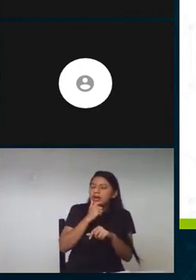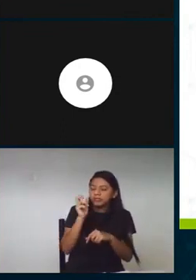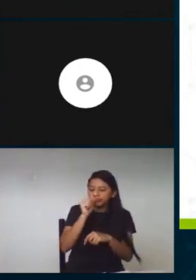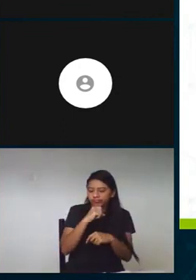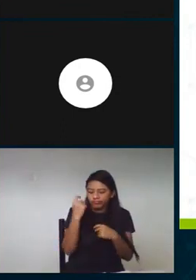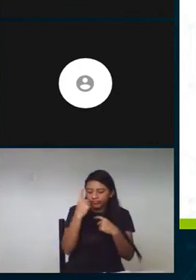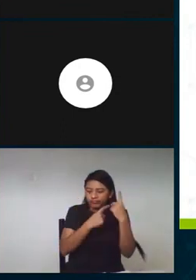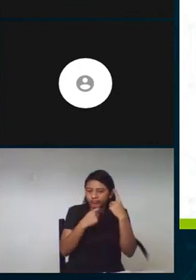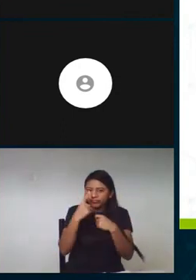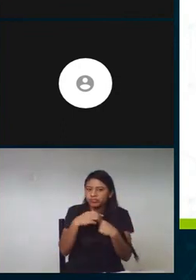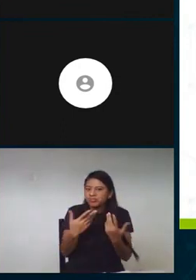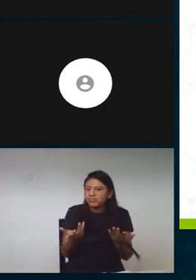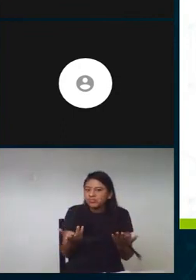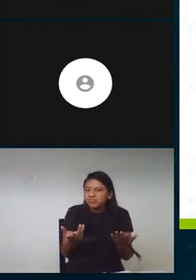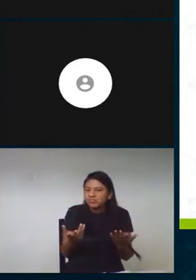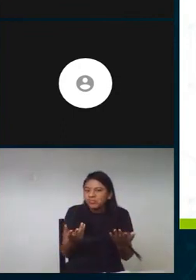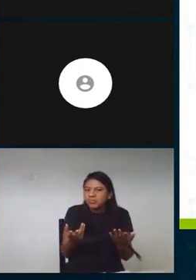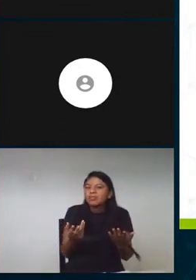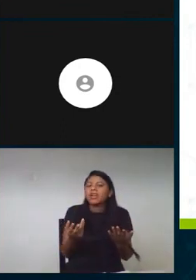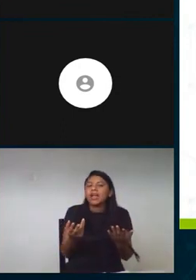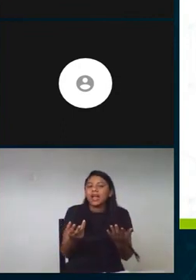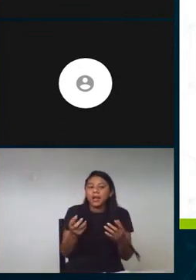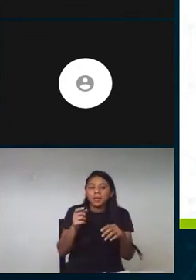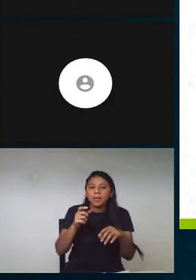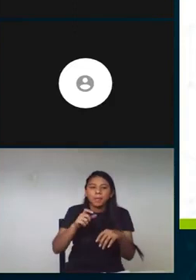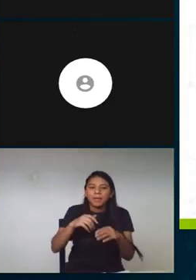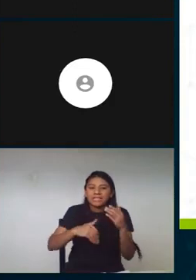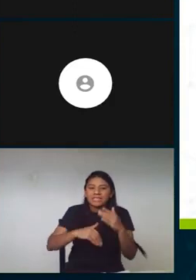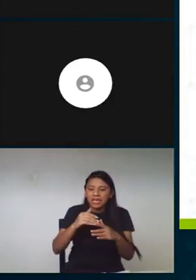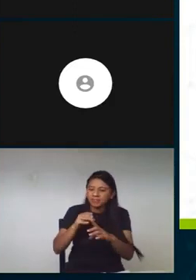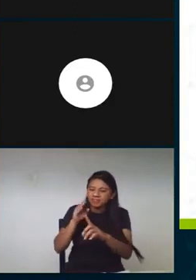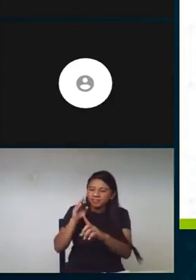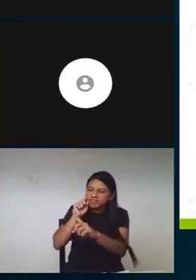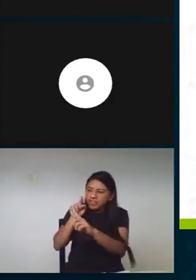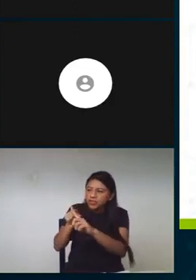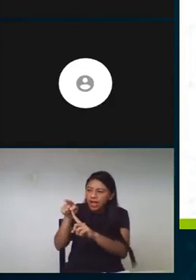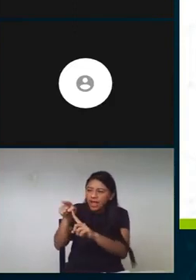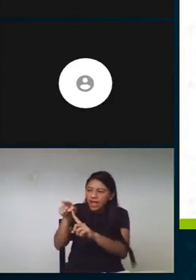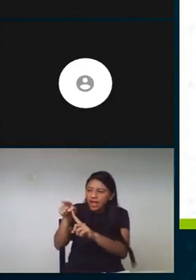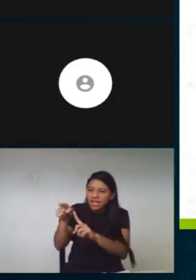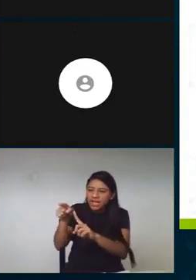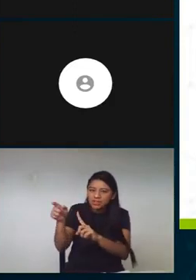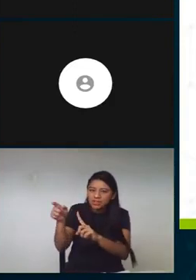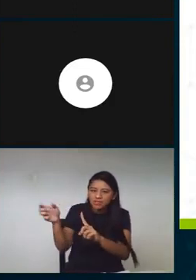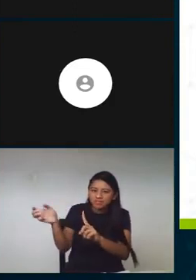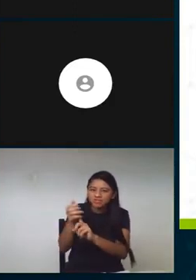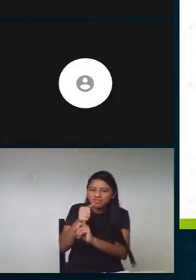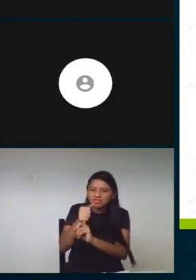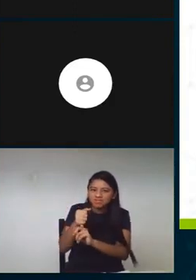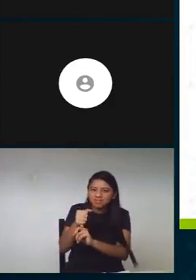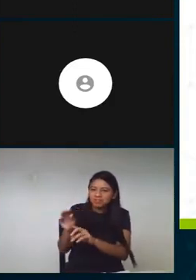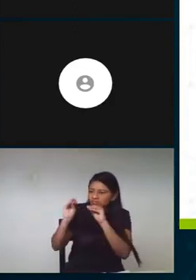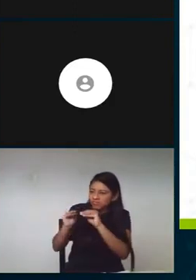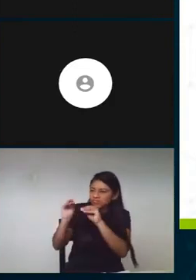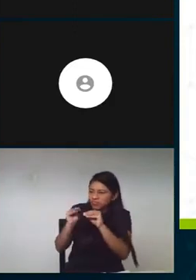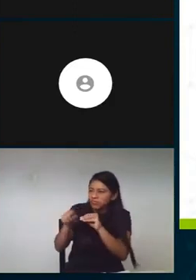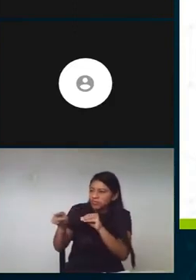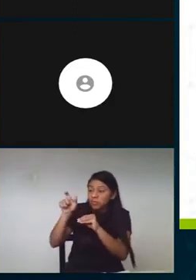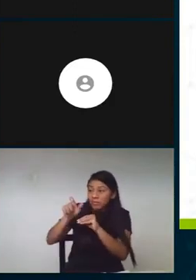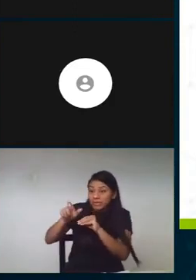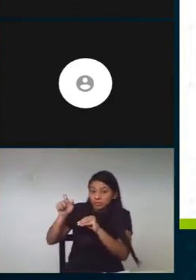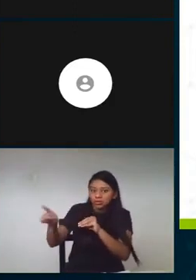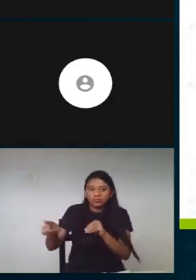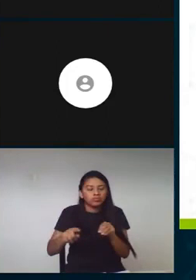crecimiento, debemos de ponerles el ojito, empezar a generarles a ellos esta conciencia, mostrarles nuestro proyecto, mirar cuáles son